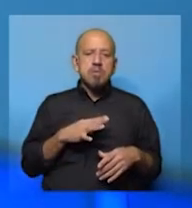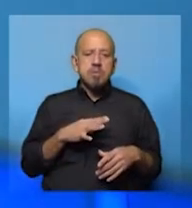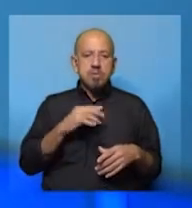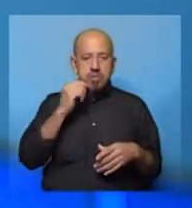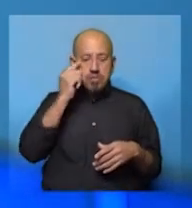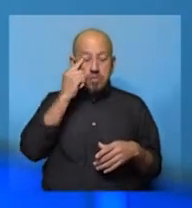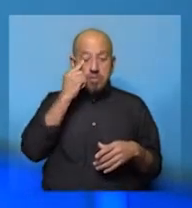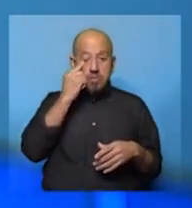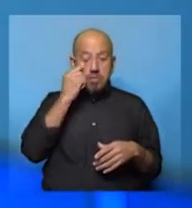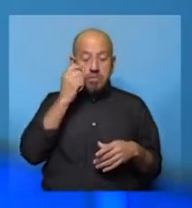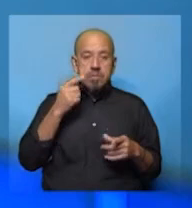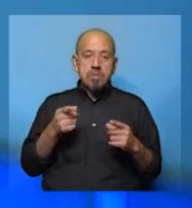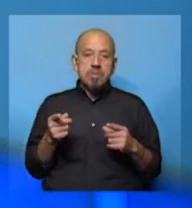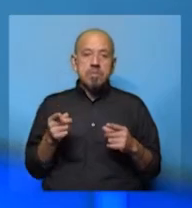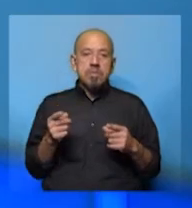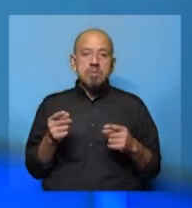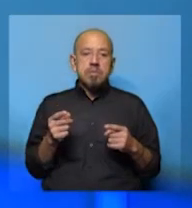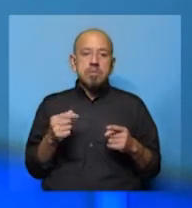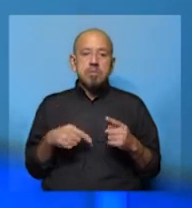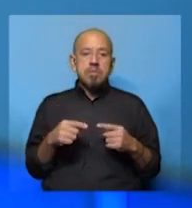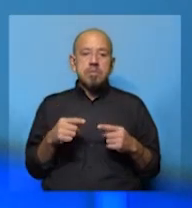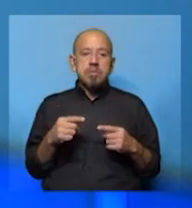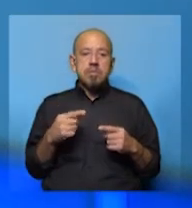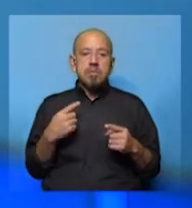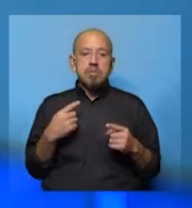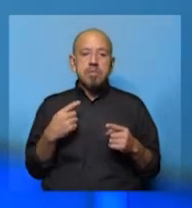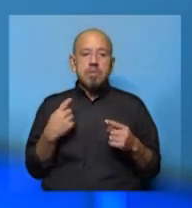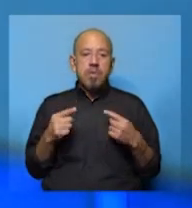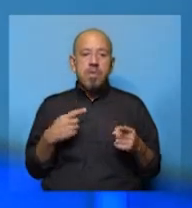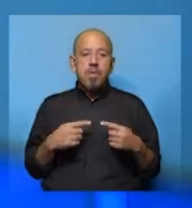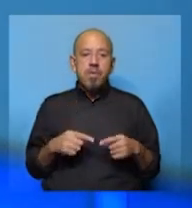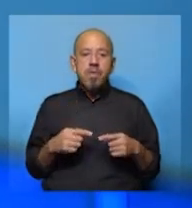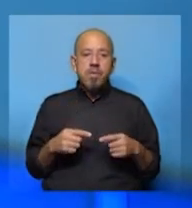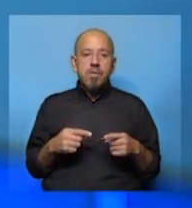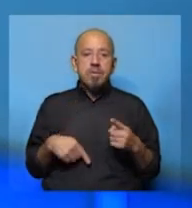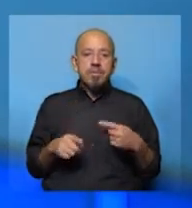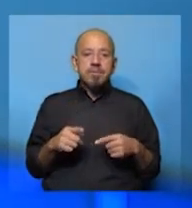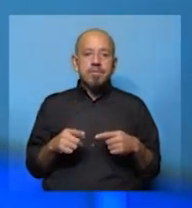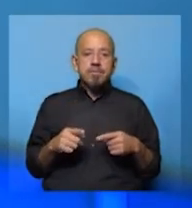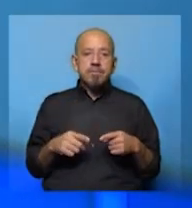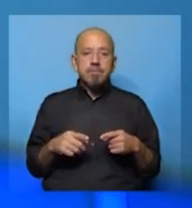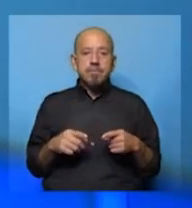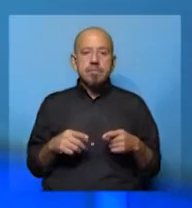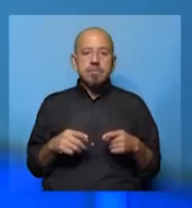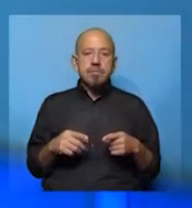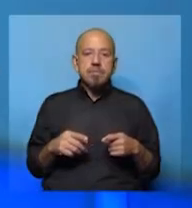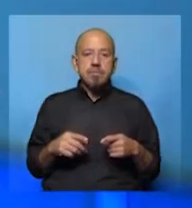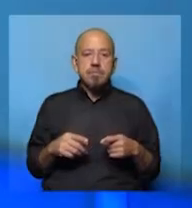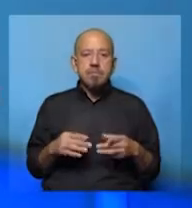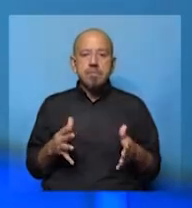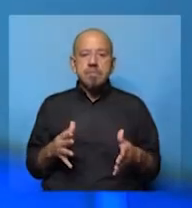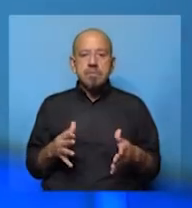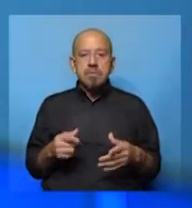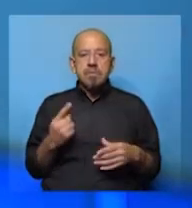las las las distintas clasificadoras de residuos no O sea cuando creamos las